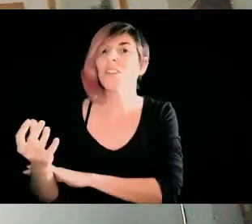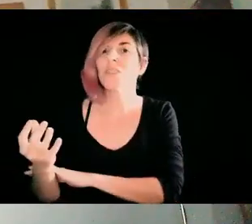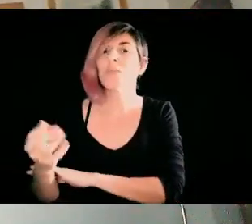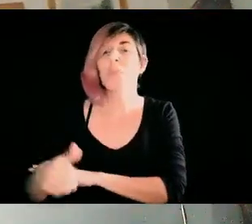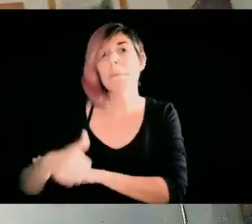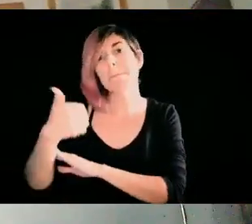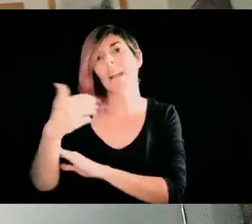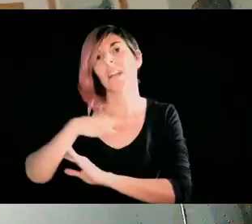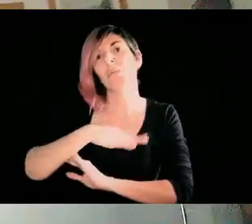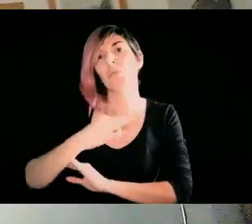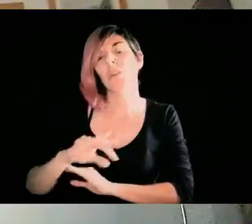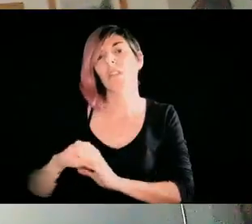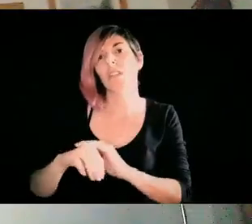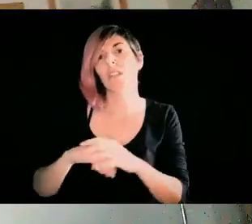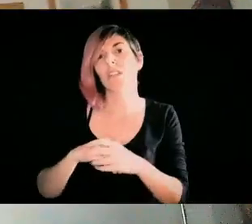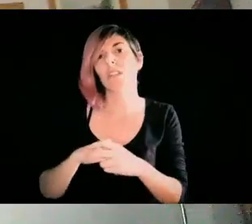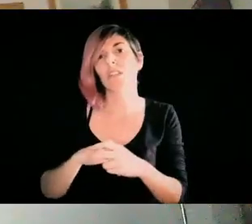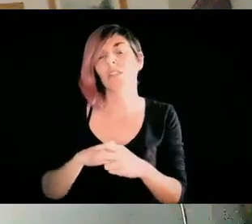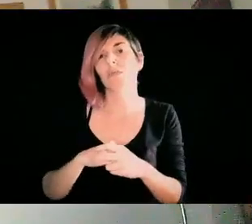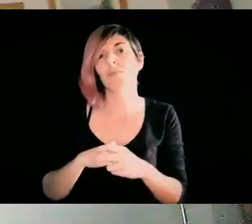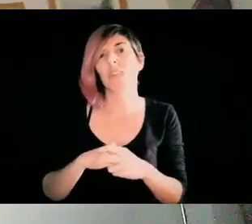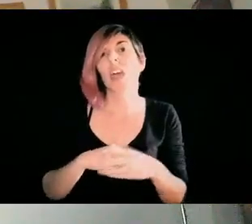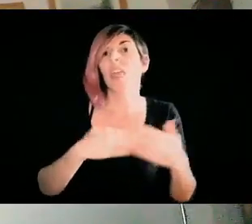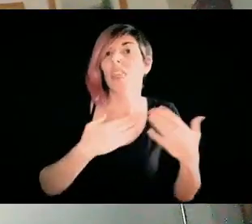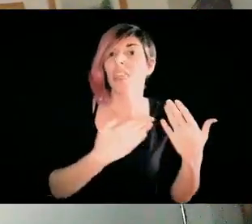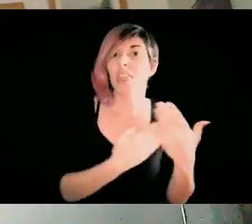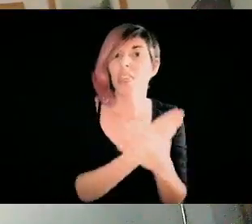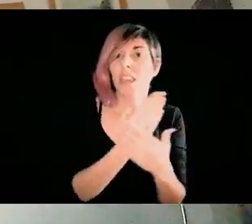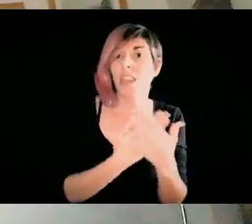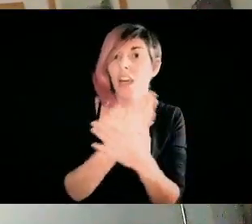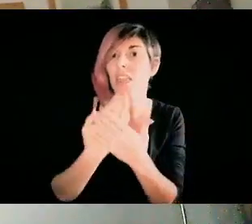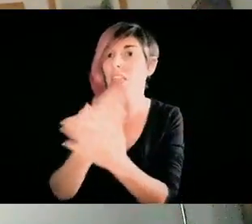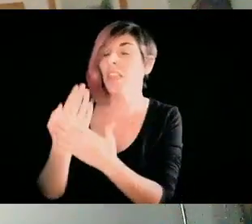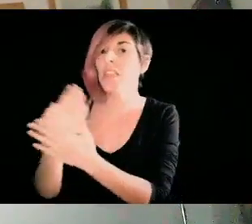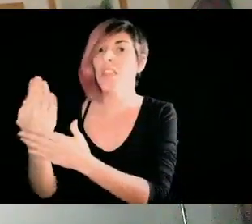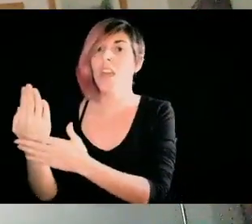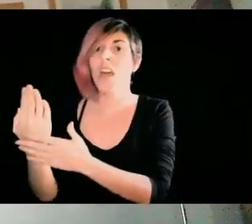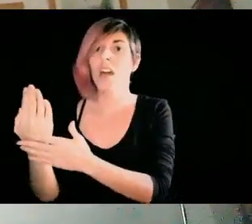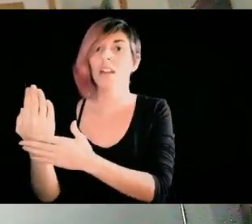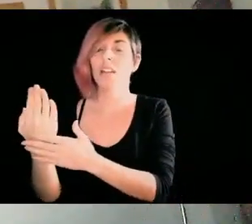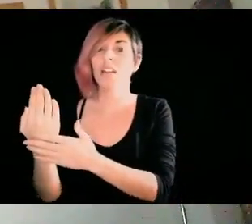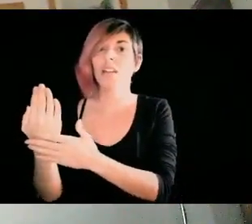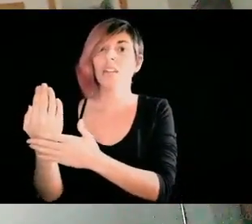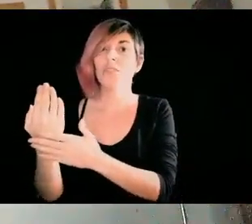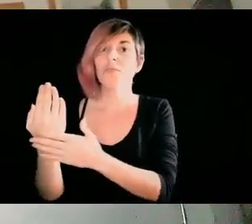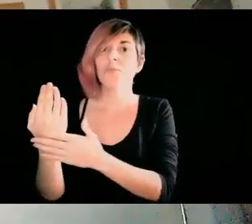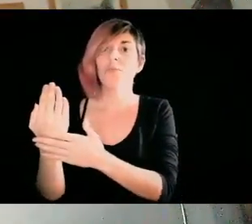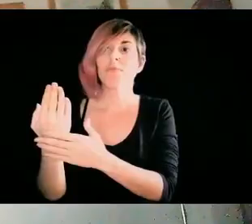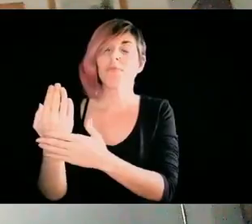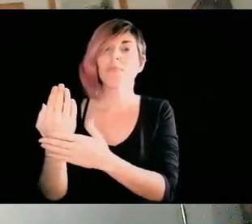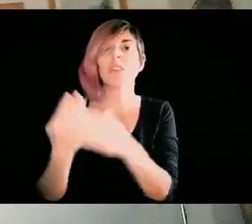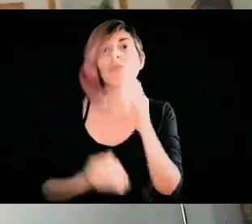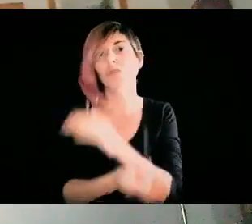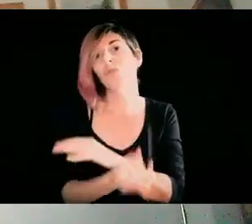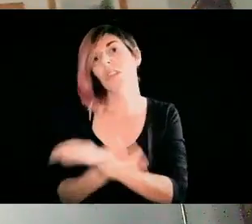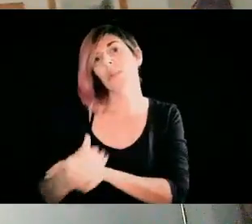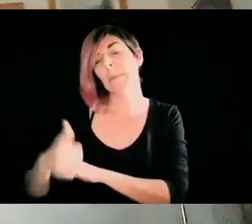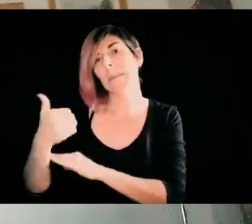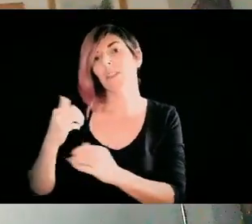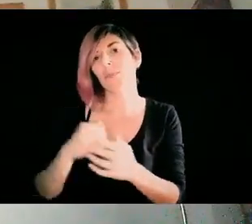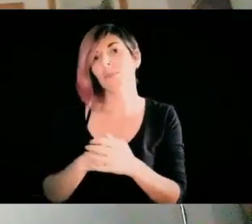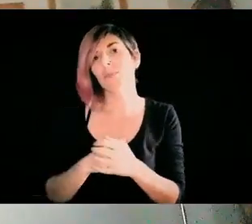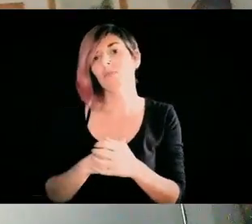ocurren con más frecuencia o incluso son las que nos acompañan eh, en nuestra cotidianidad.